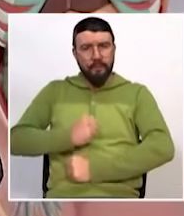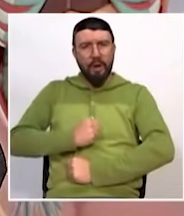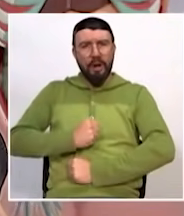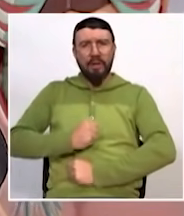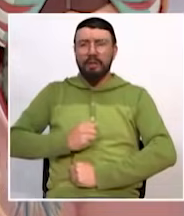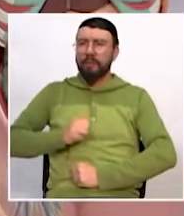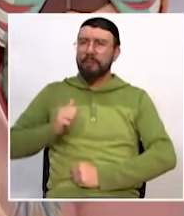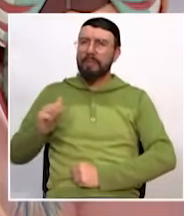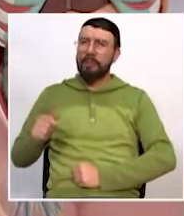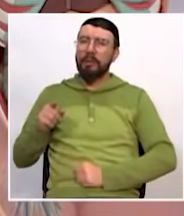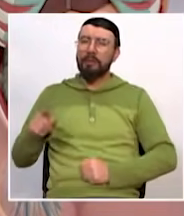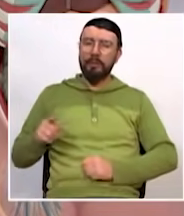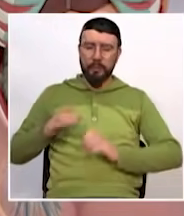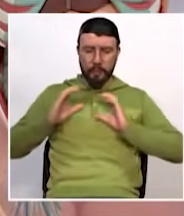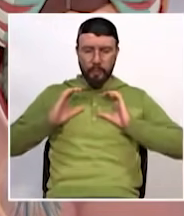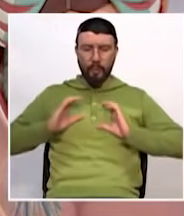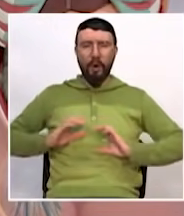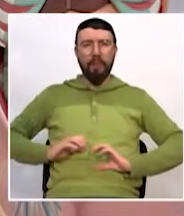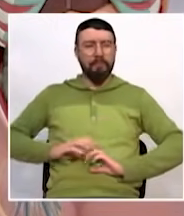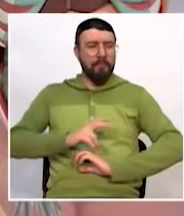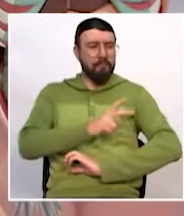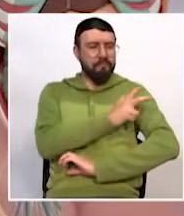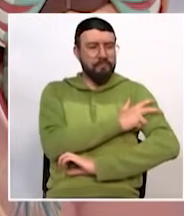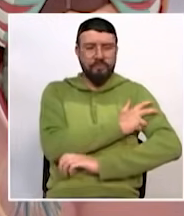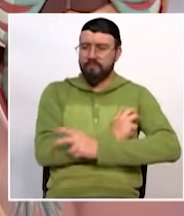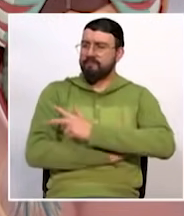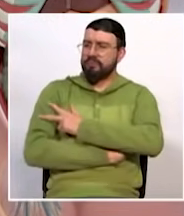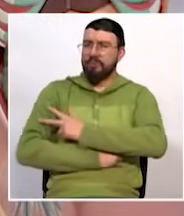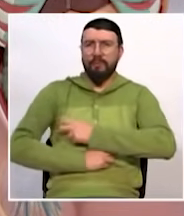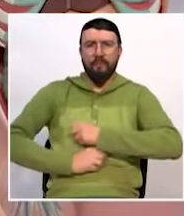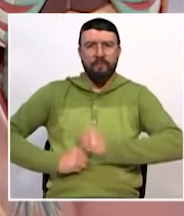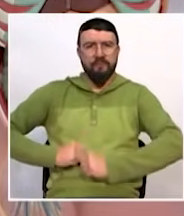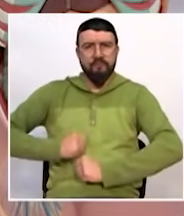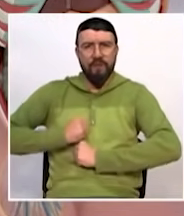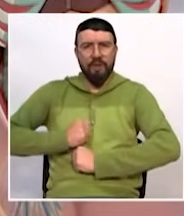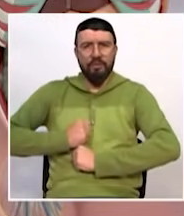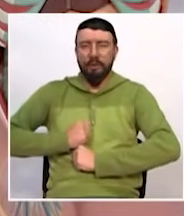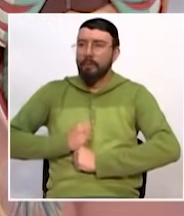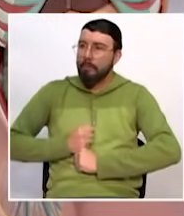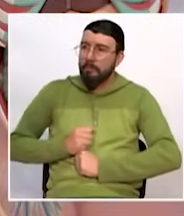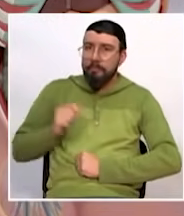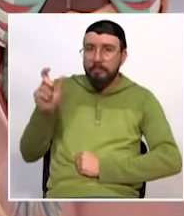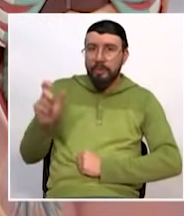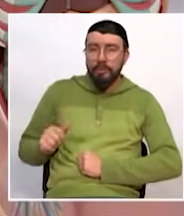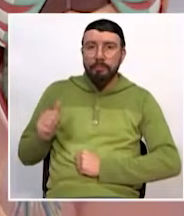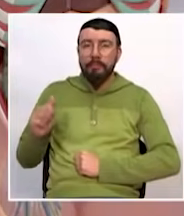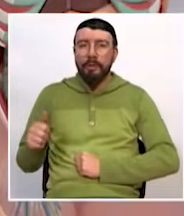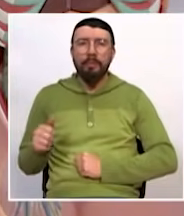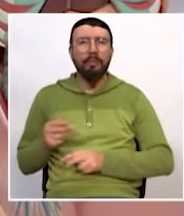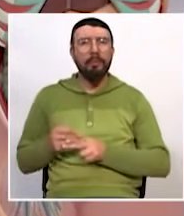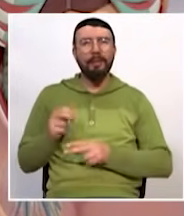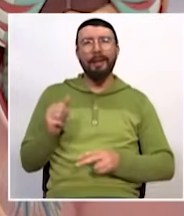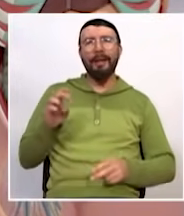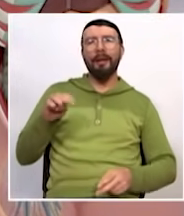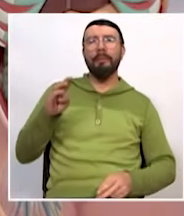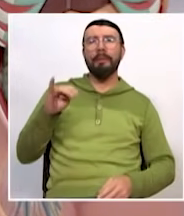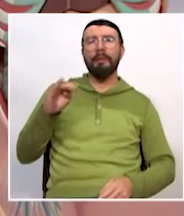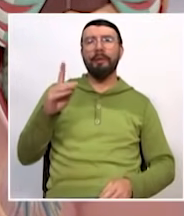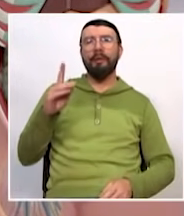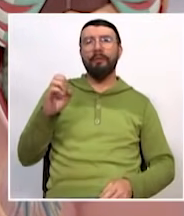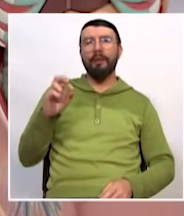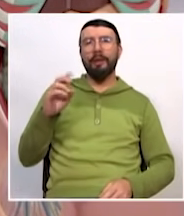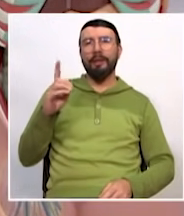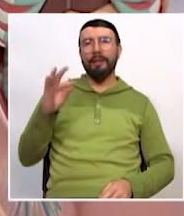una constitución muscular muy fuerte esa persona es tan divertida es explosiva